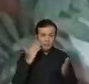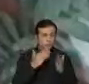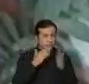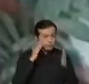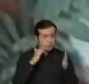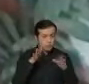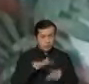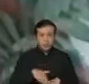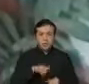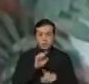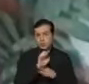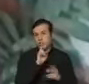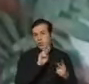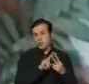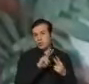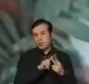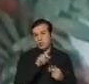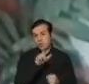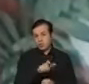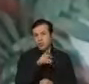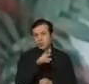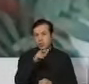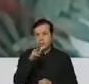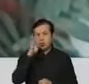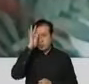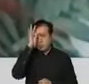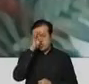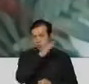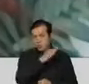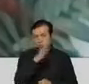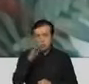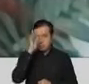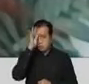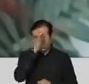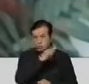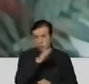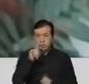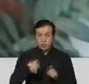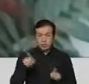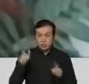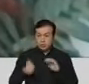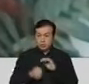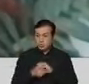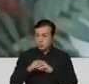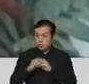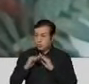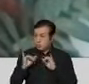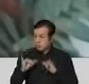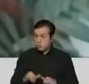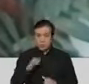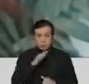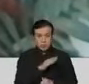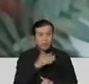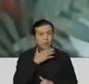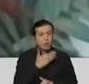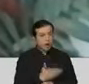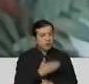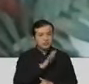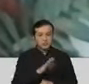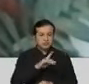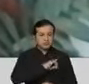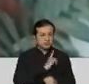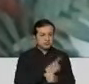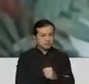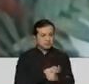los ecuatorianos lo conocen, visitamos con él los hospitales cuando nadie podía salir de su casa, demostró la valía y la fuerza que